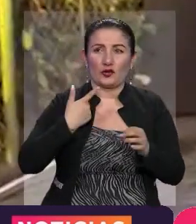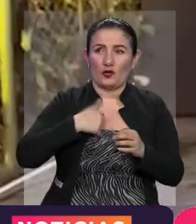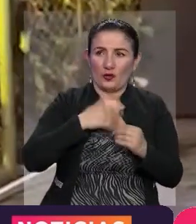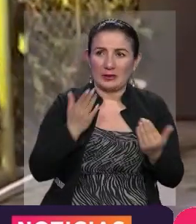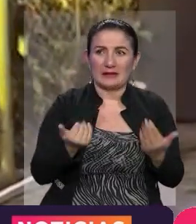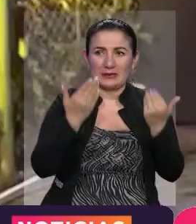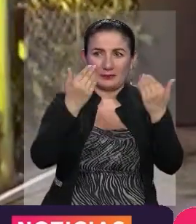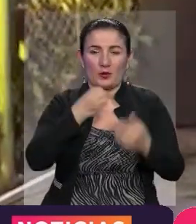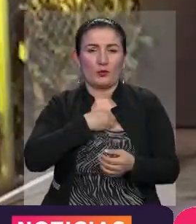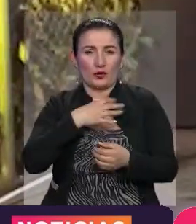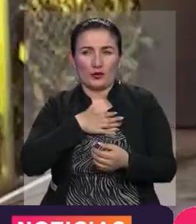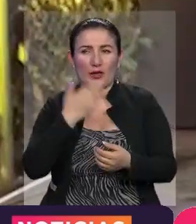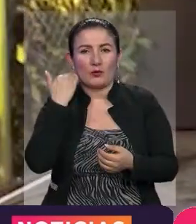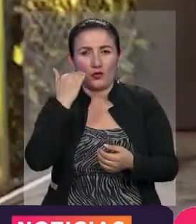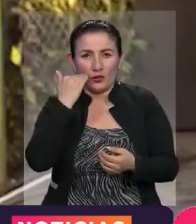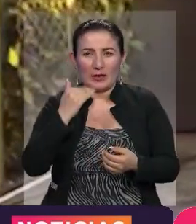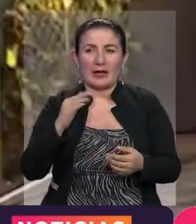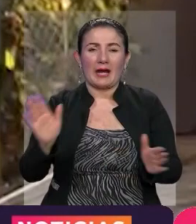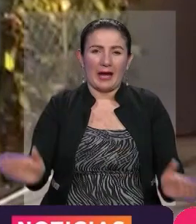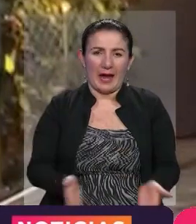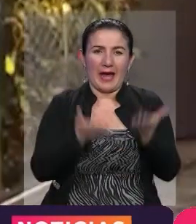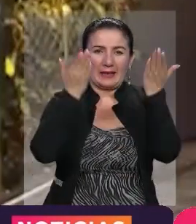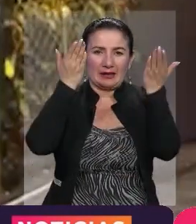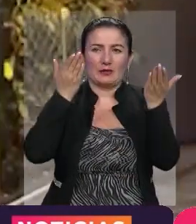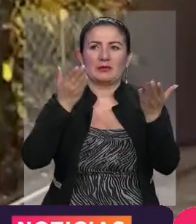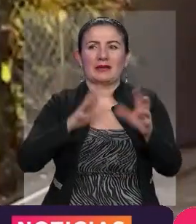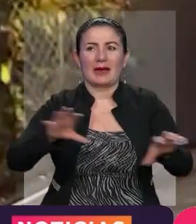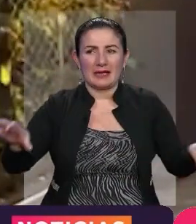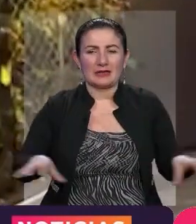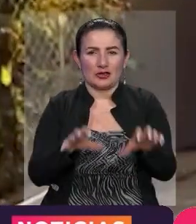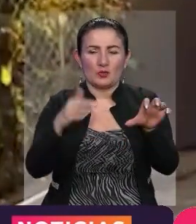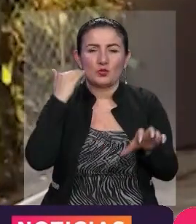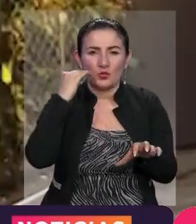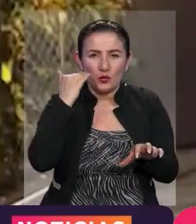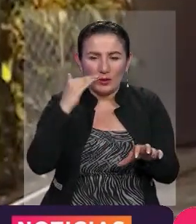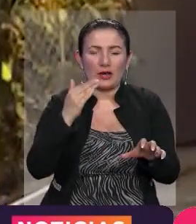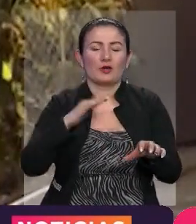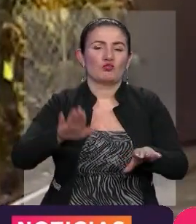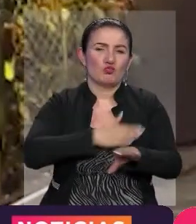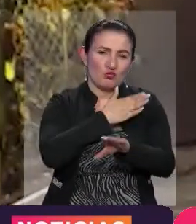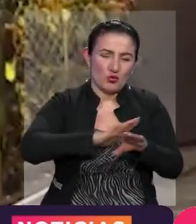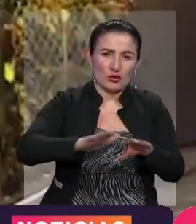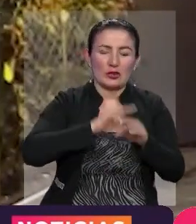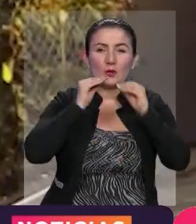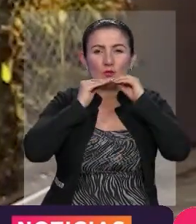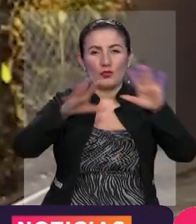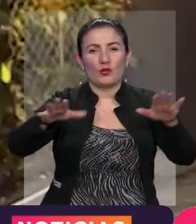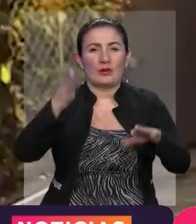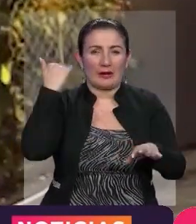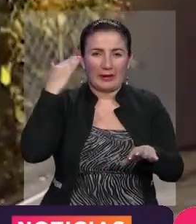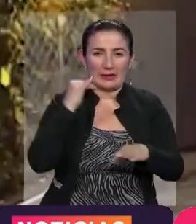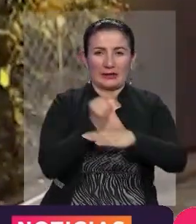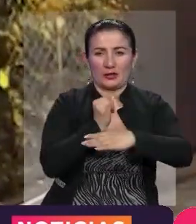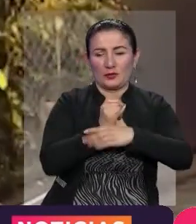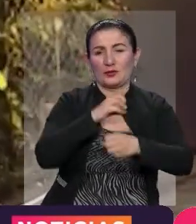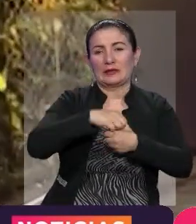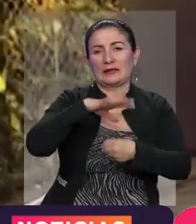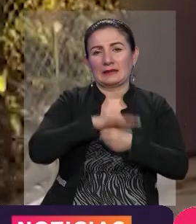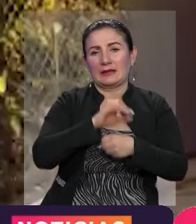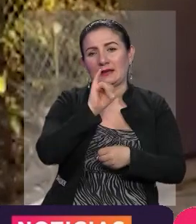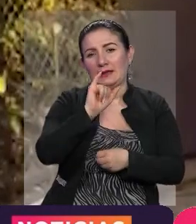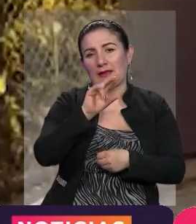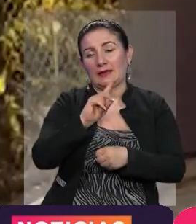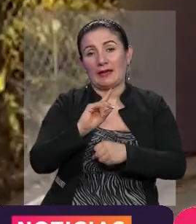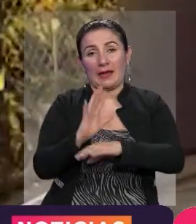la oportunidad para que muchas más mujeres se animen a seguir haciendo música esta fue una convocatoria pública desde el Instituto digital de las